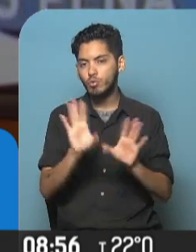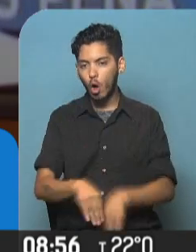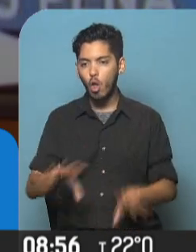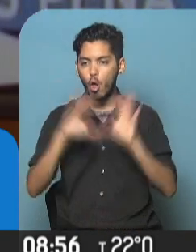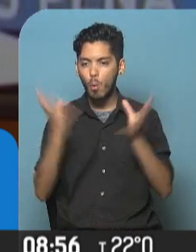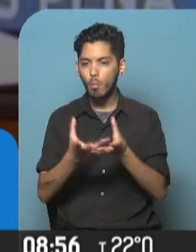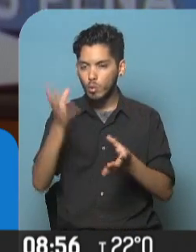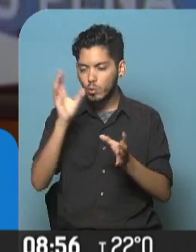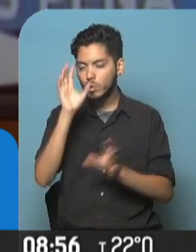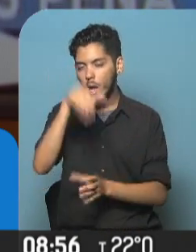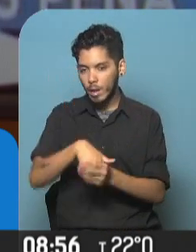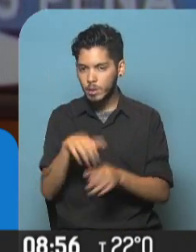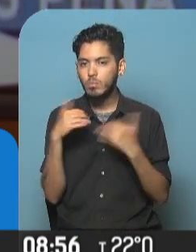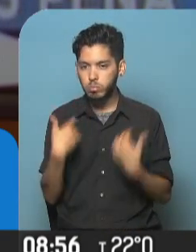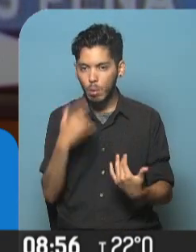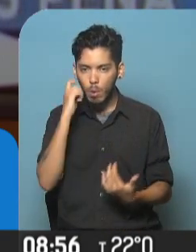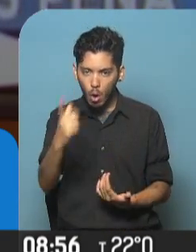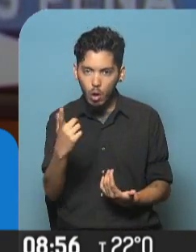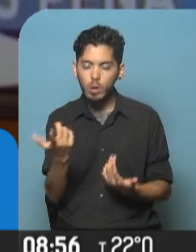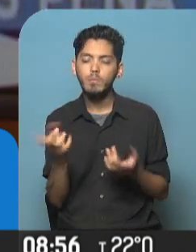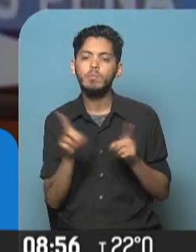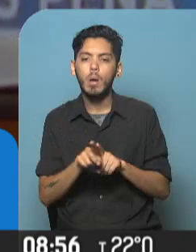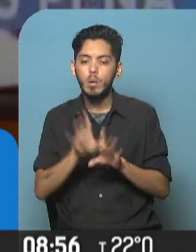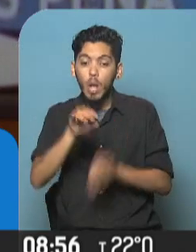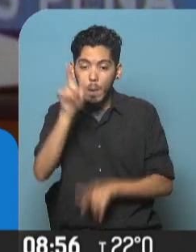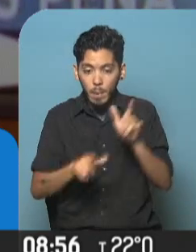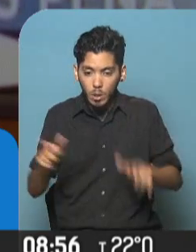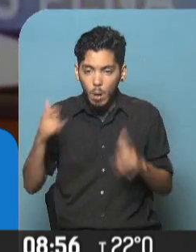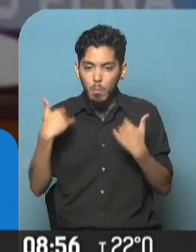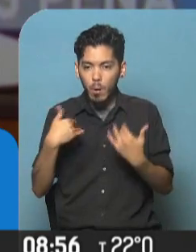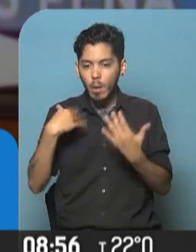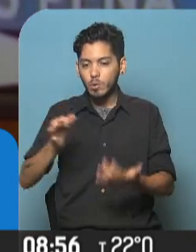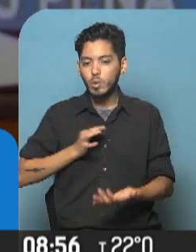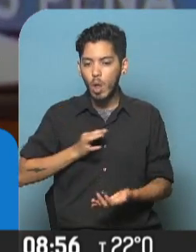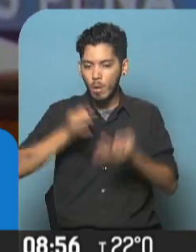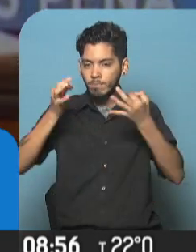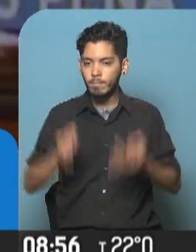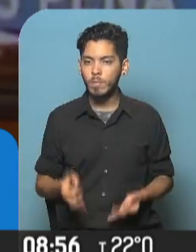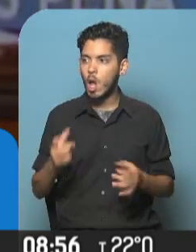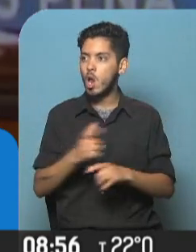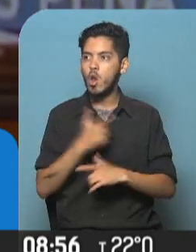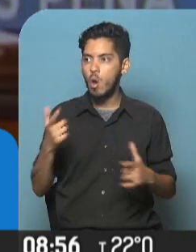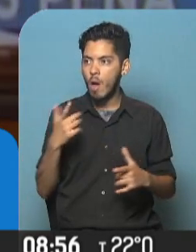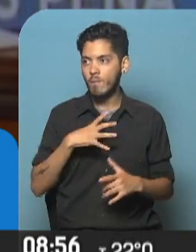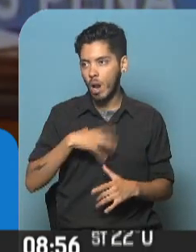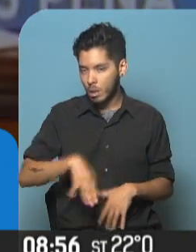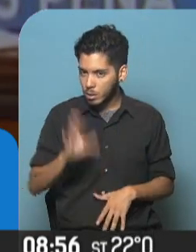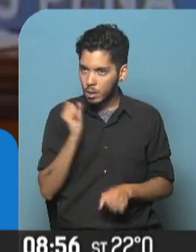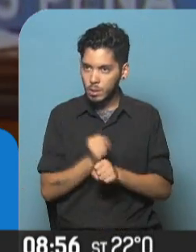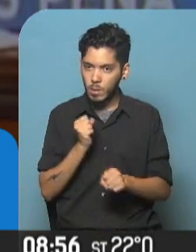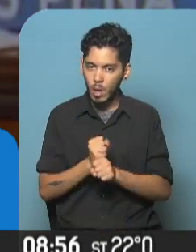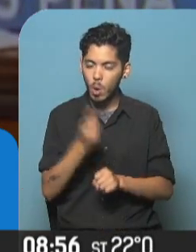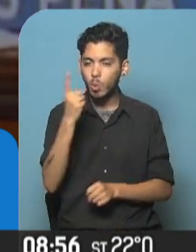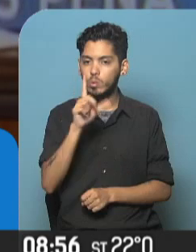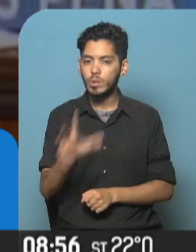y todo puede todo todos los ciudadanos todos los habitantes puedan ser ciudadanos plenos no estamos aún en eso hay un tercio de la población